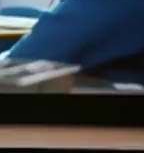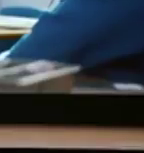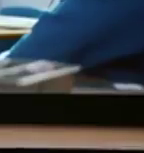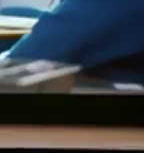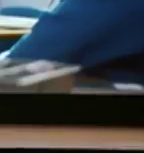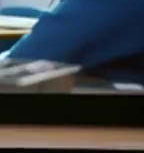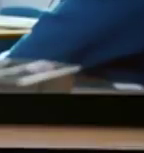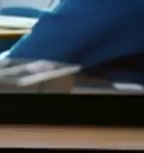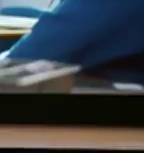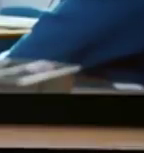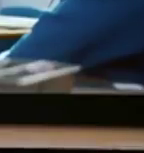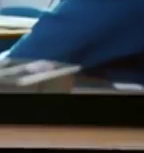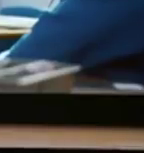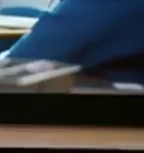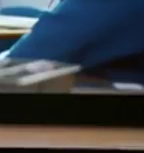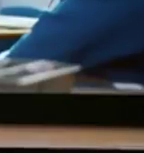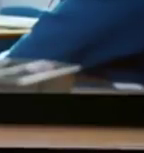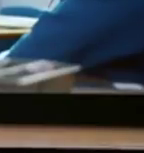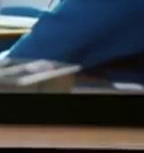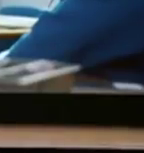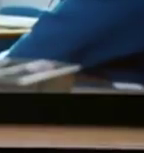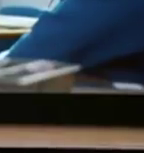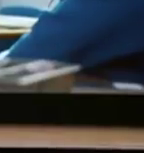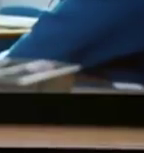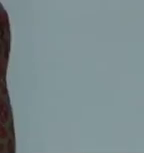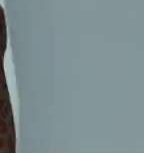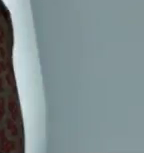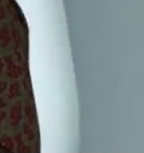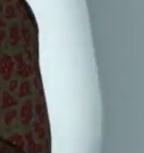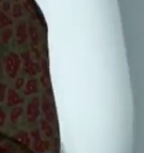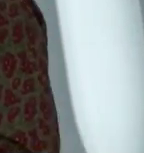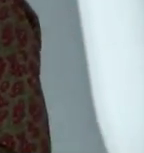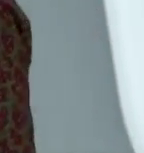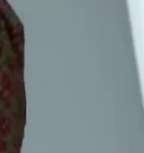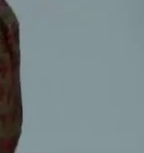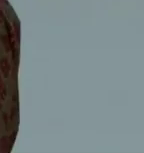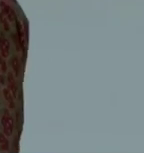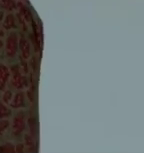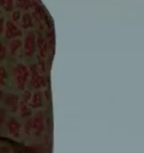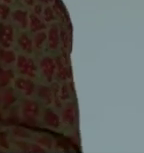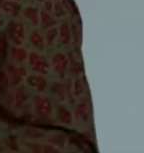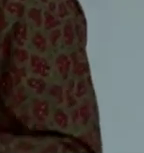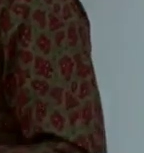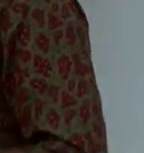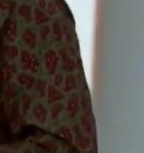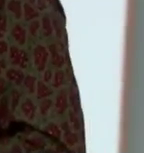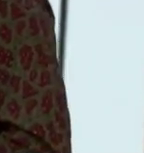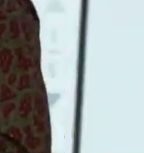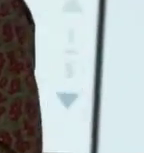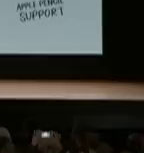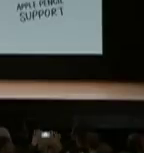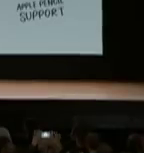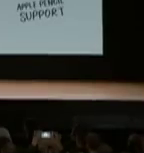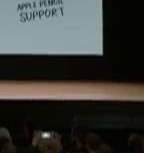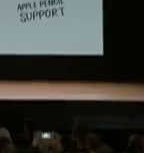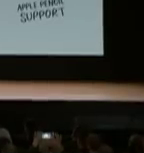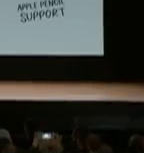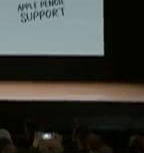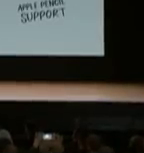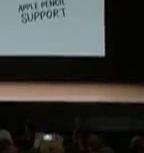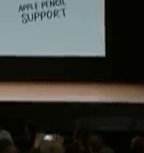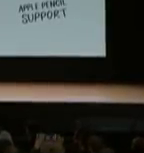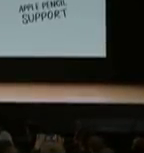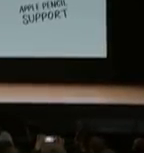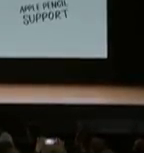estudiantes. Para empezar, por un iPad más barato, que costaría $299 o alrededor de 5,000